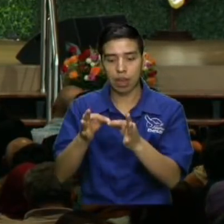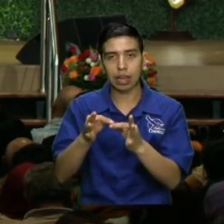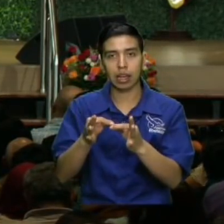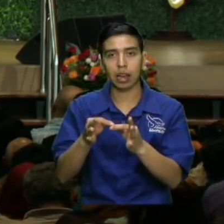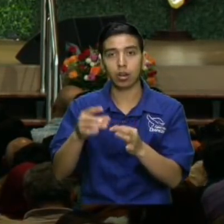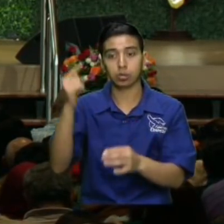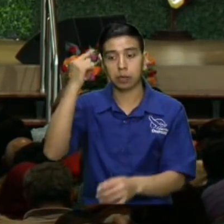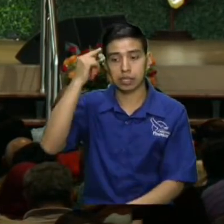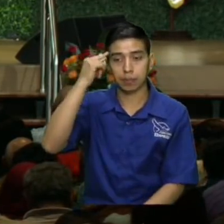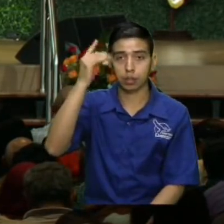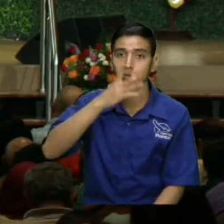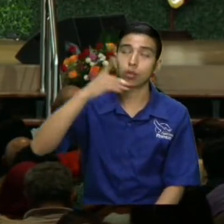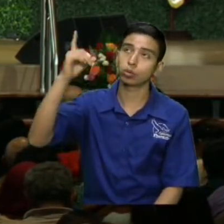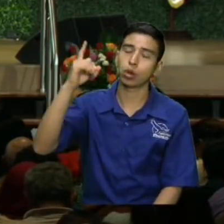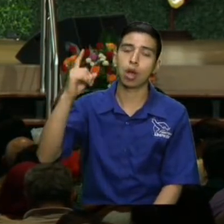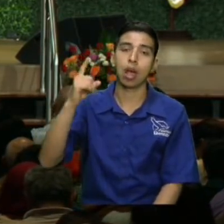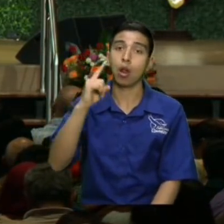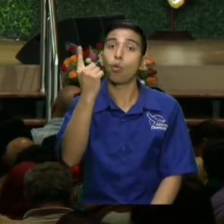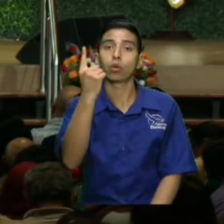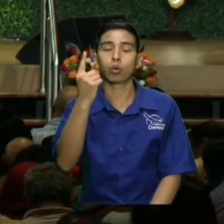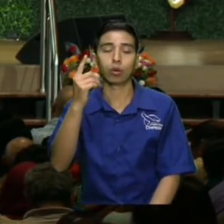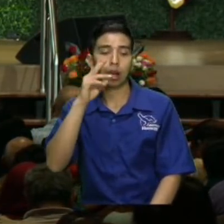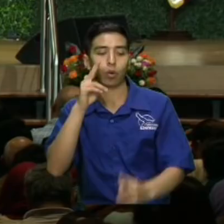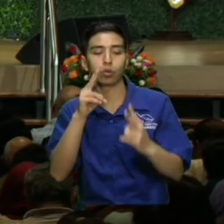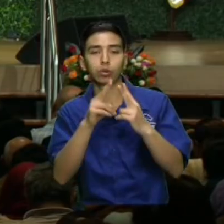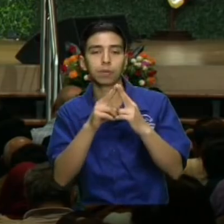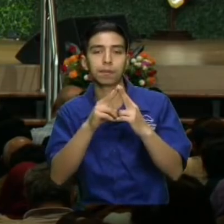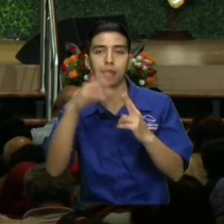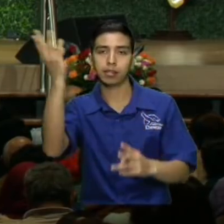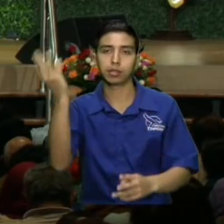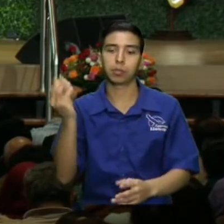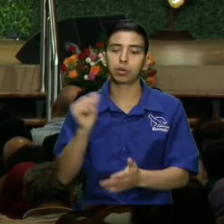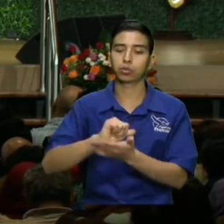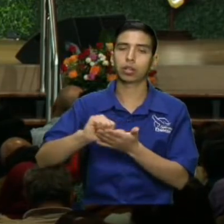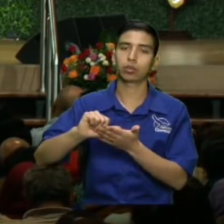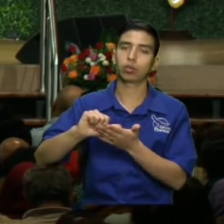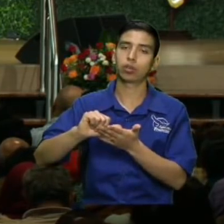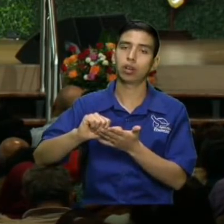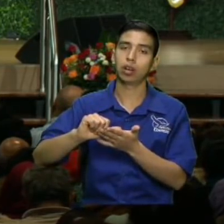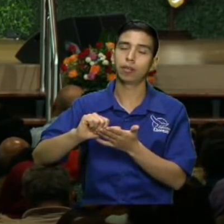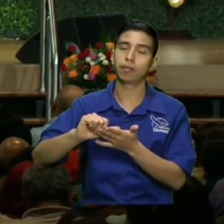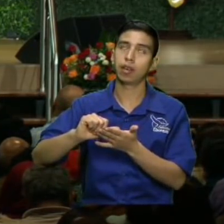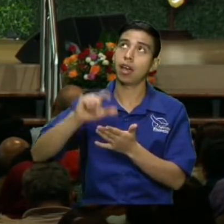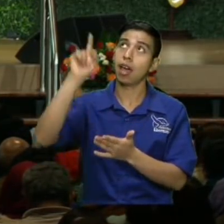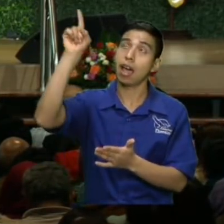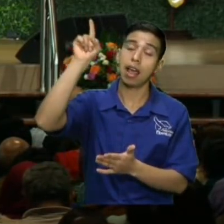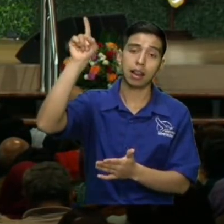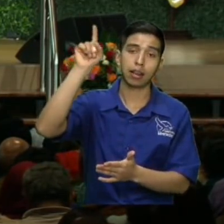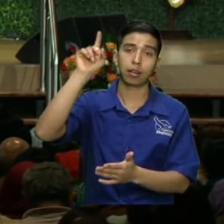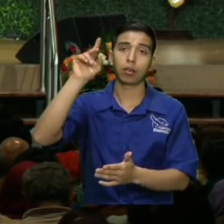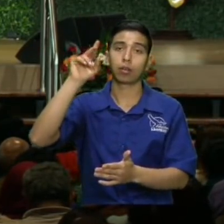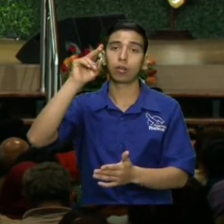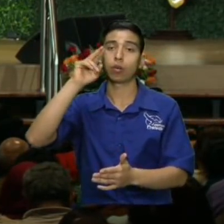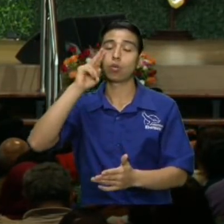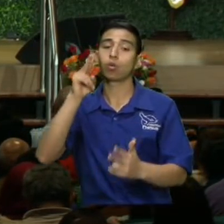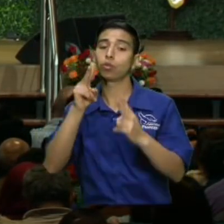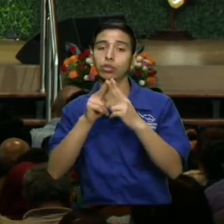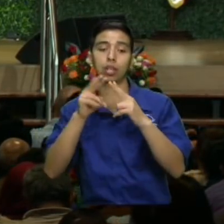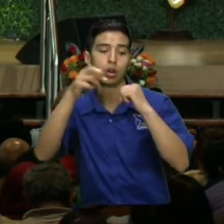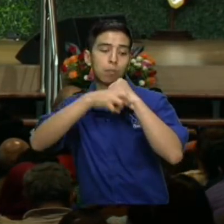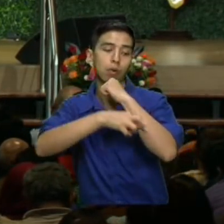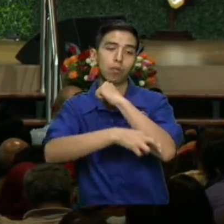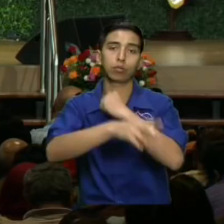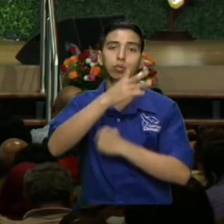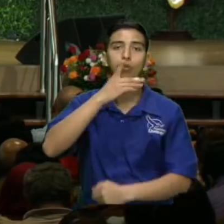los conoce es el Espíritu Santo. Él conoce lo profundo de Dios. Y entonces Él se tiene que conectar con